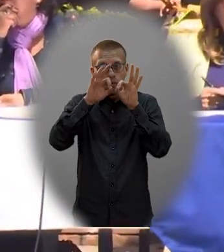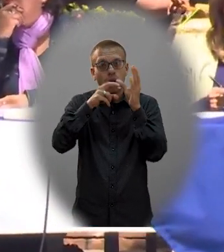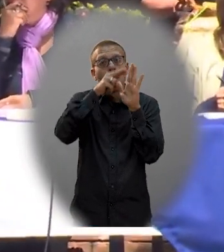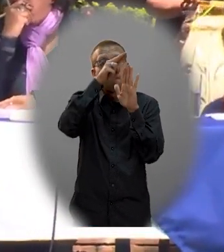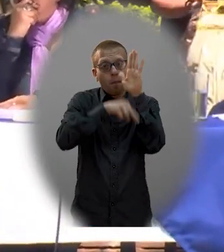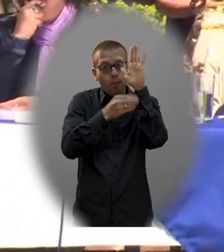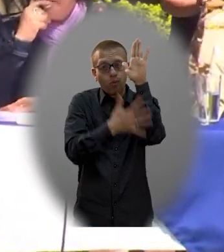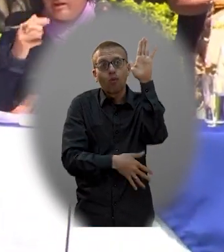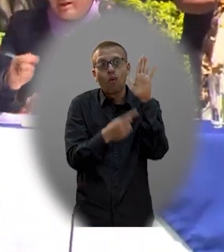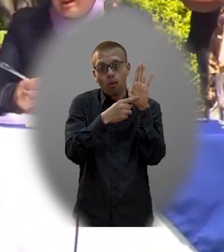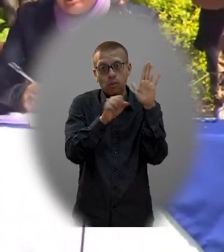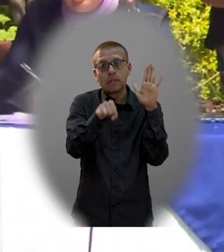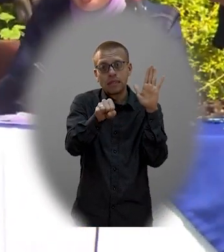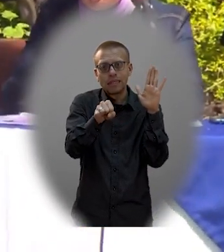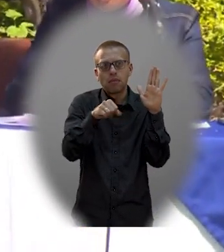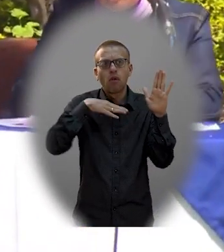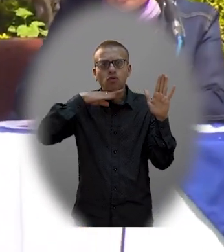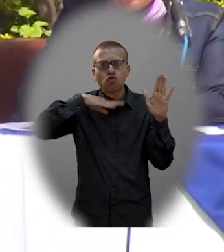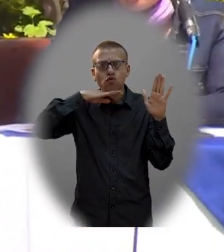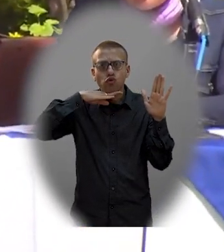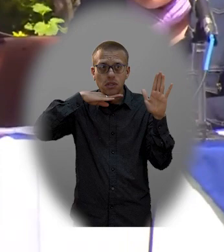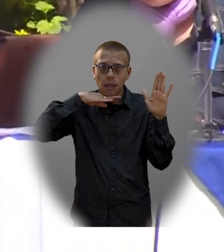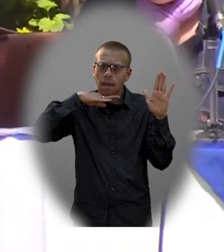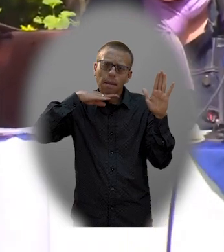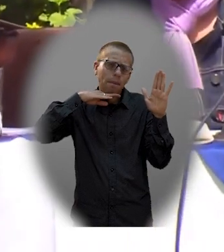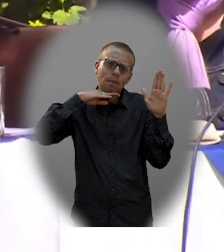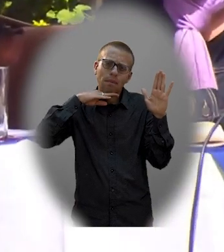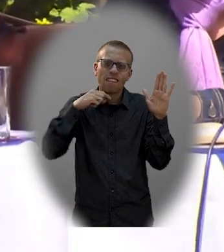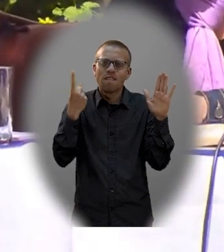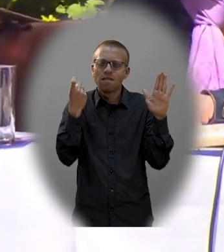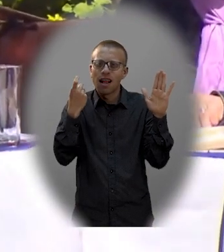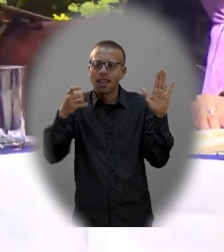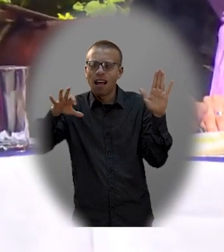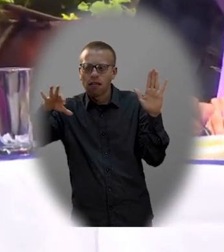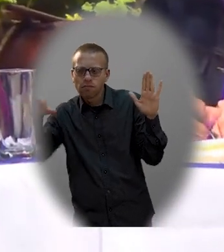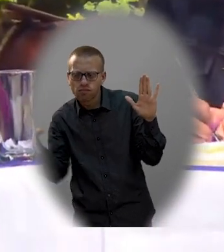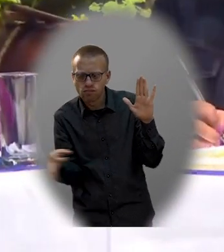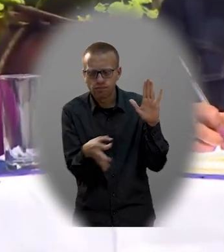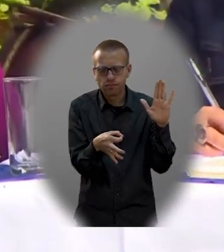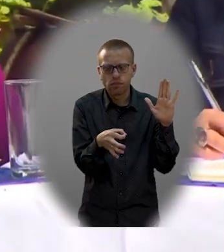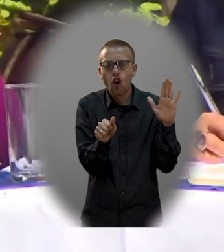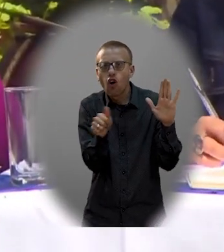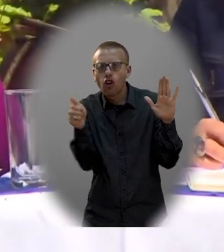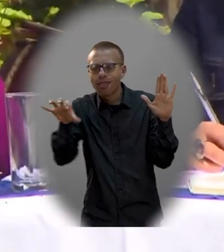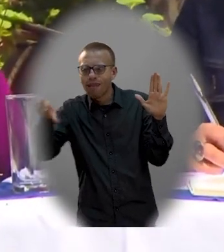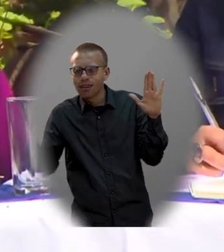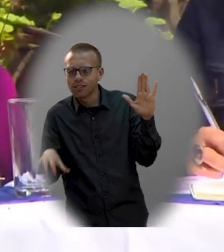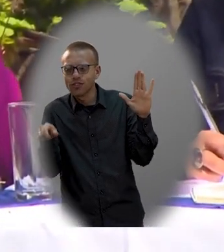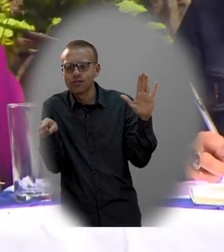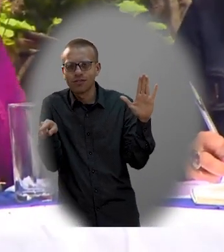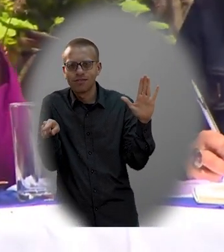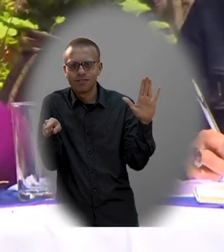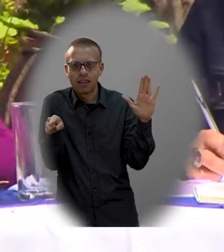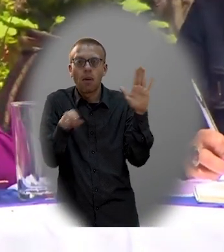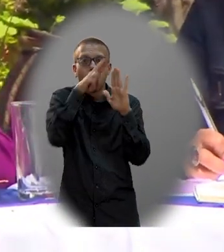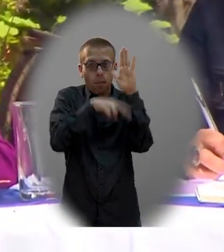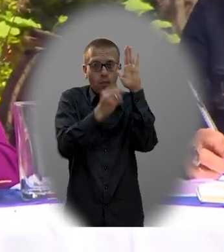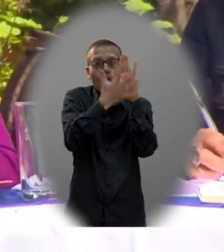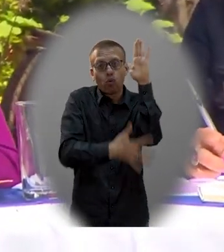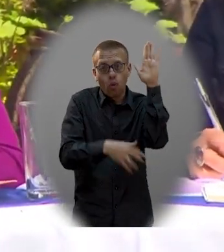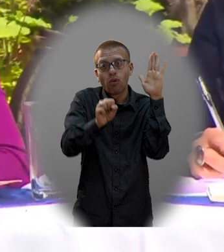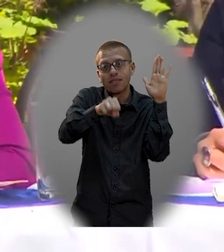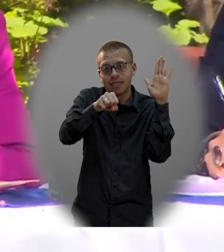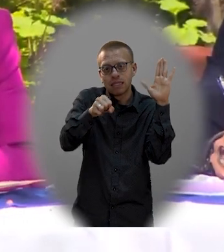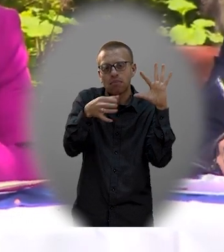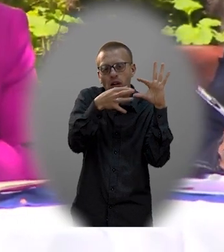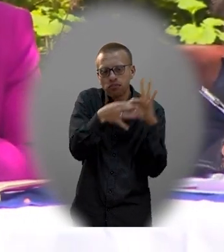que necesariamente articularse a otras acciones. Y esas acciones tienen que estar tanto a nivel institucional